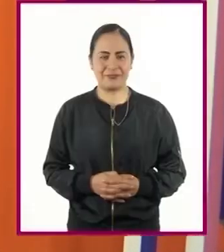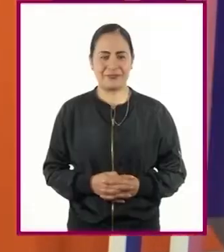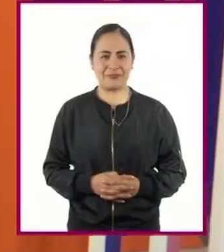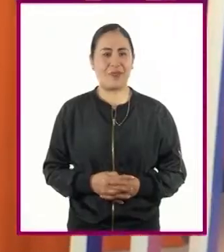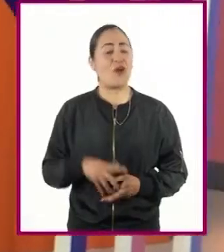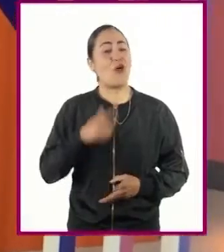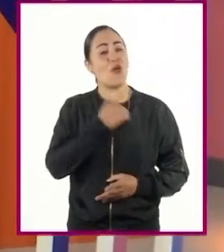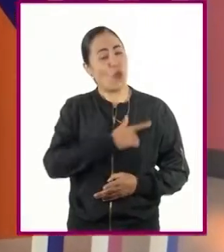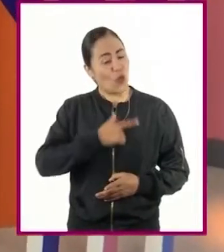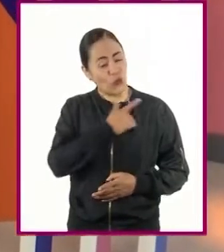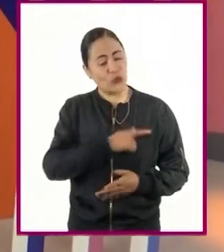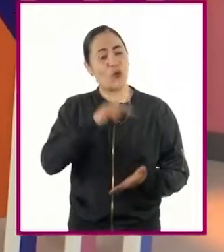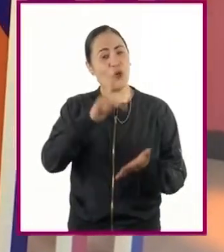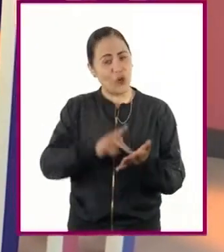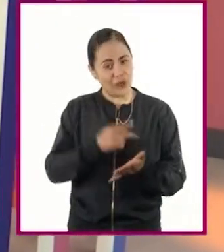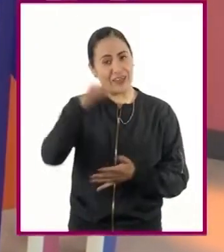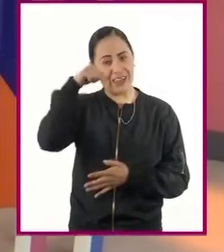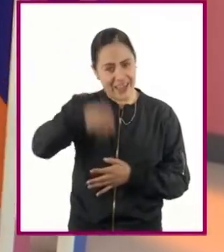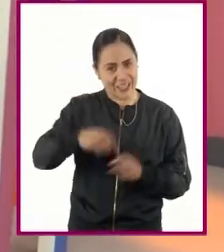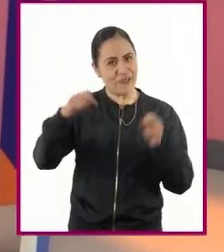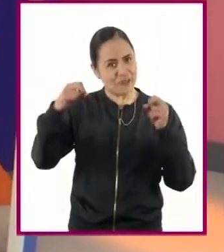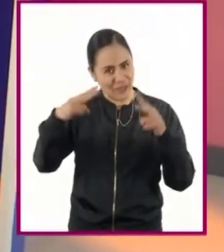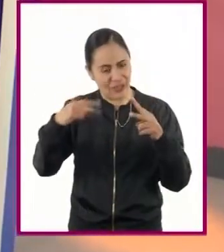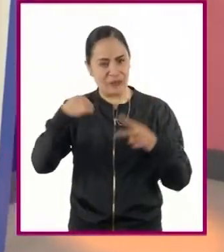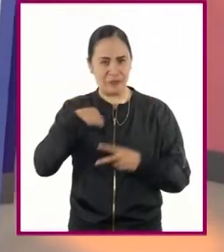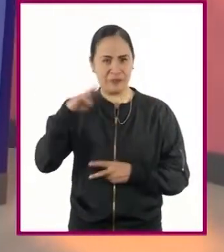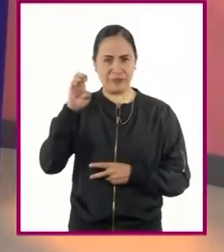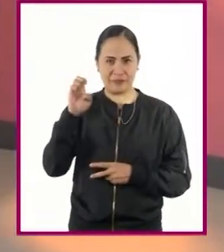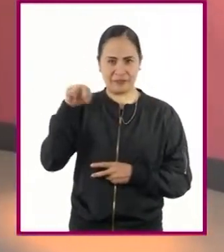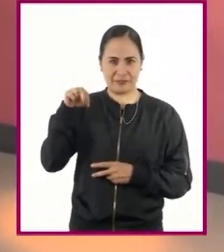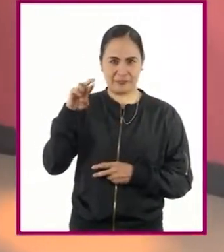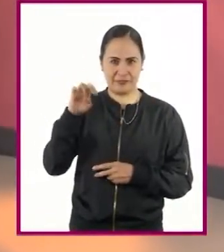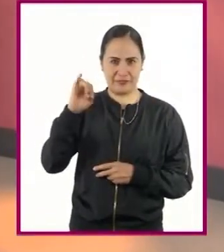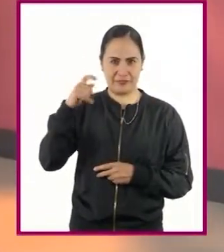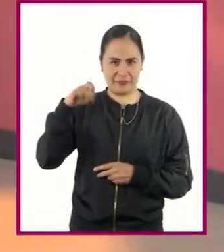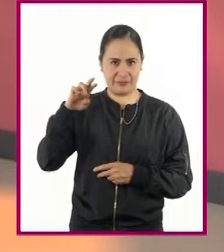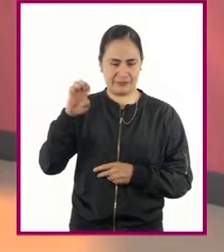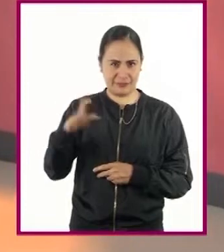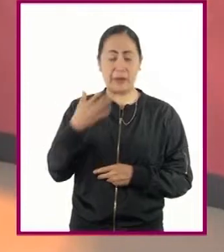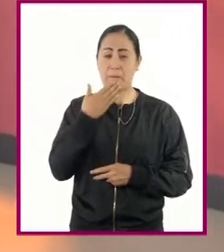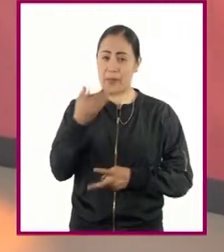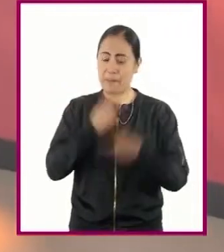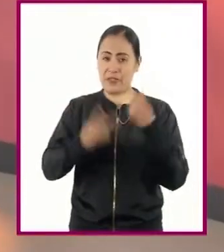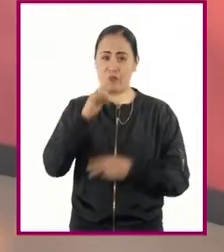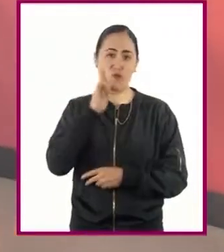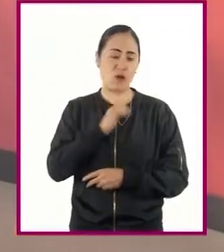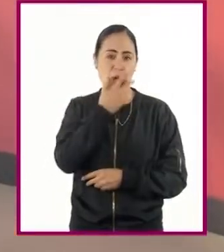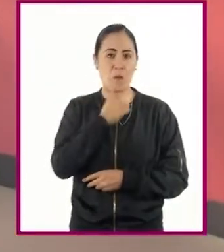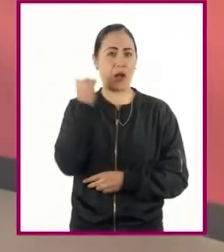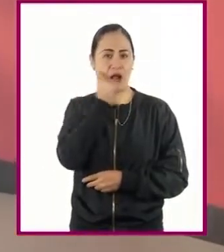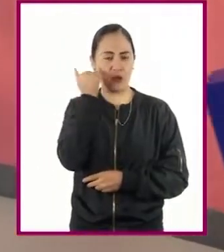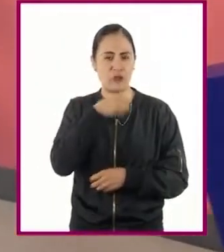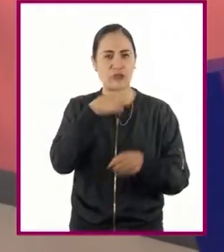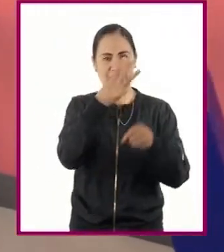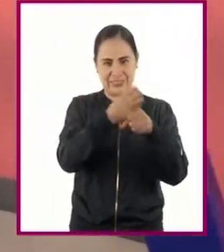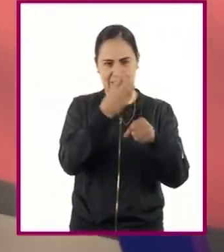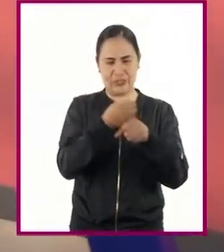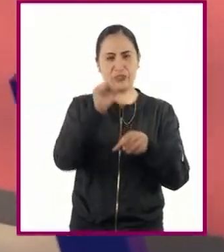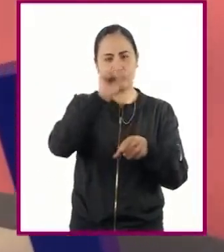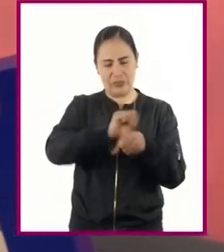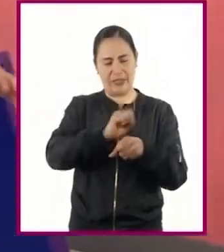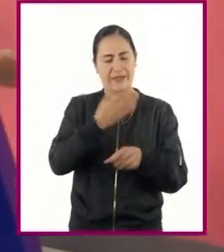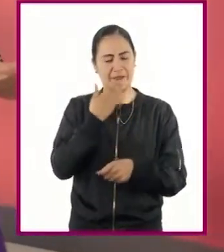gusto encontrarnos en este espacio. Soy Enrique Rodal y les doy la más cordial bienvenida a las alumnas y alumnos de tercer grado de